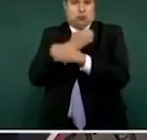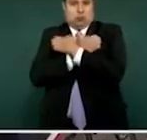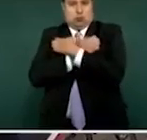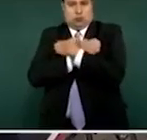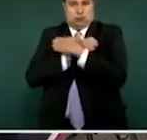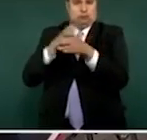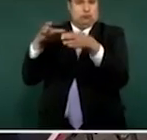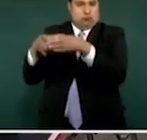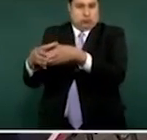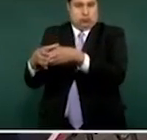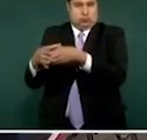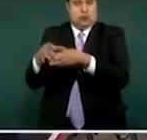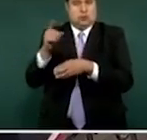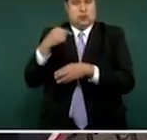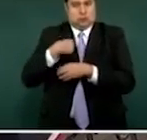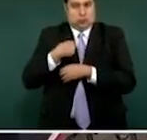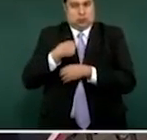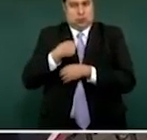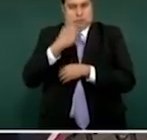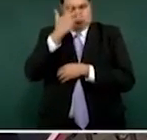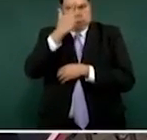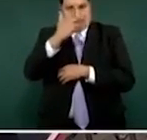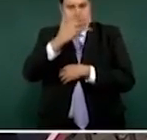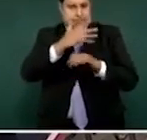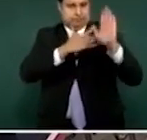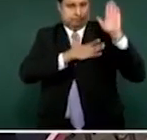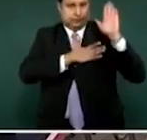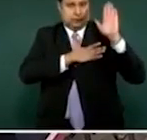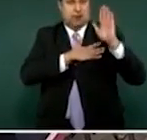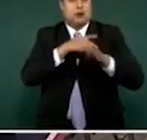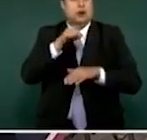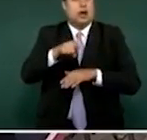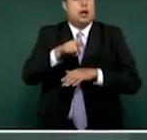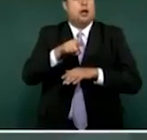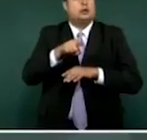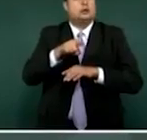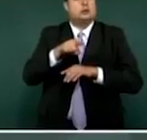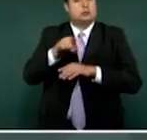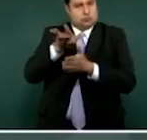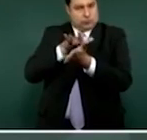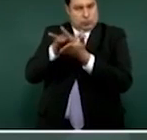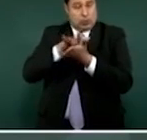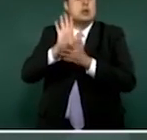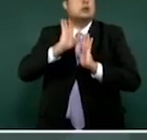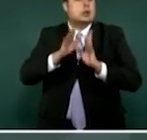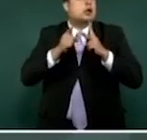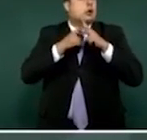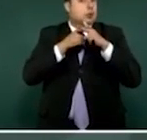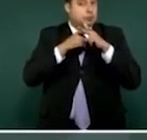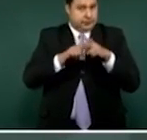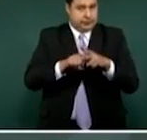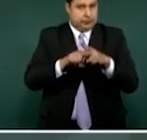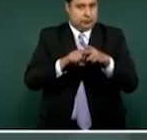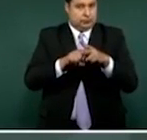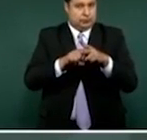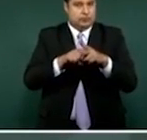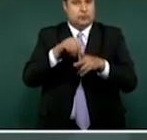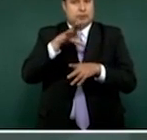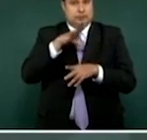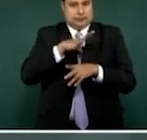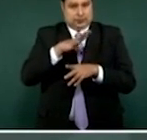educativo. Este es compromiso, vamos a atender. Ya empezamos con